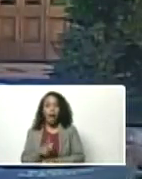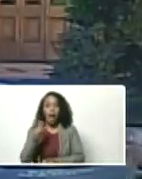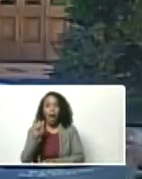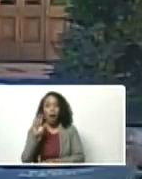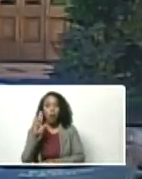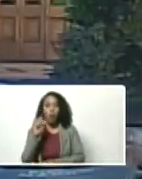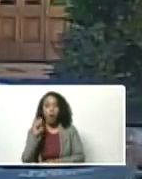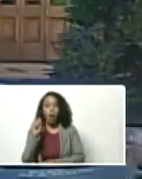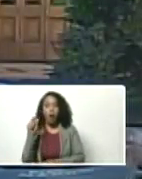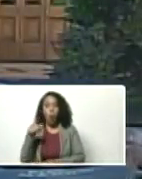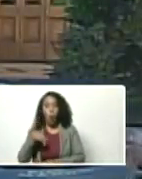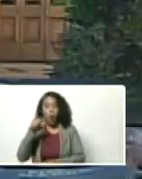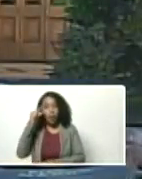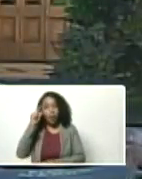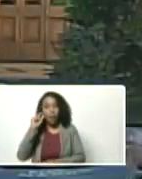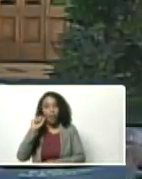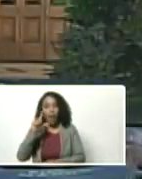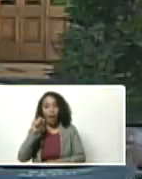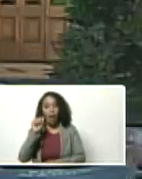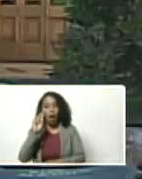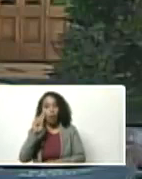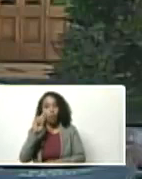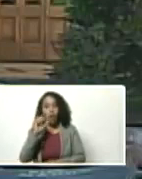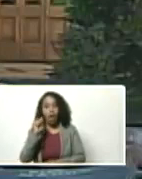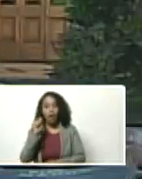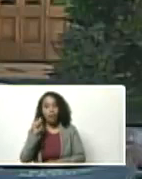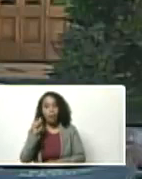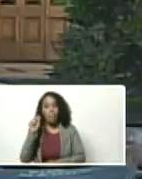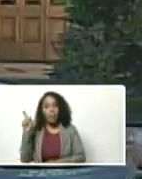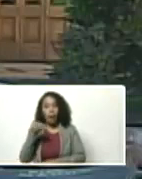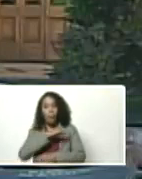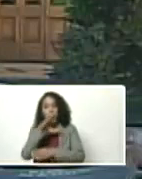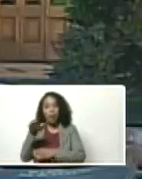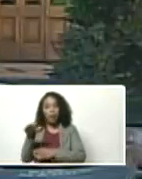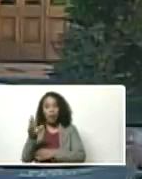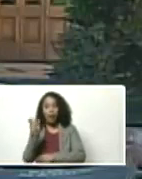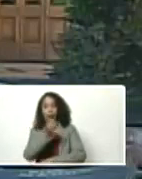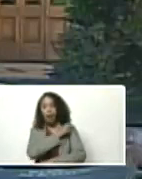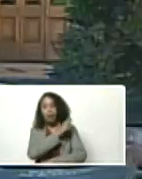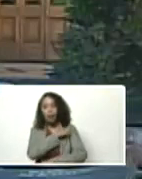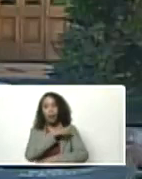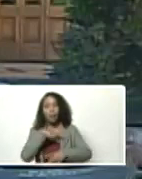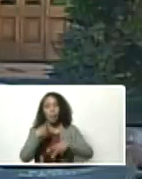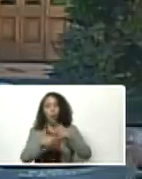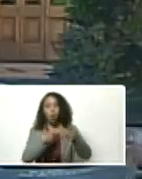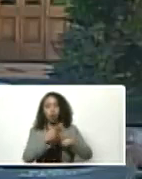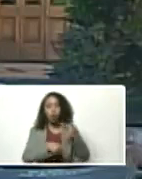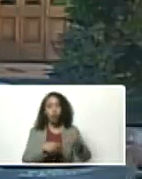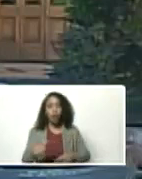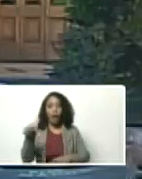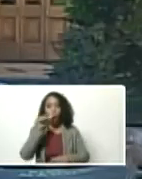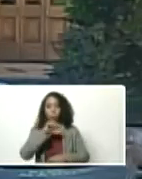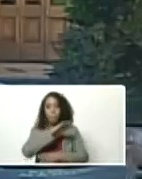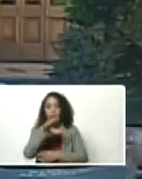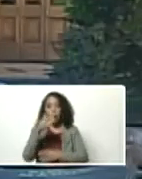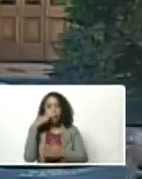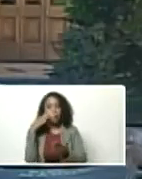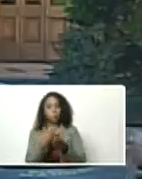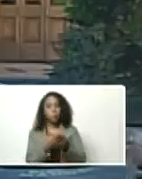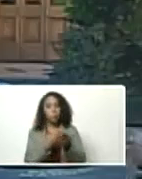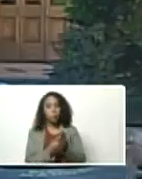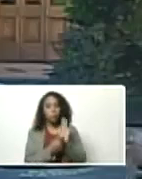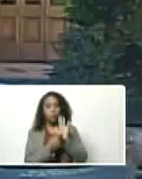Laura, es el día de las Lauras. Laura Palmar, gerente de producción de Acuamar. Vamos a mostrar,